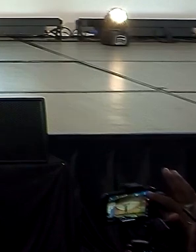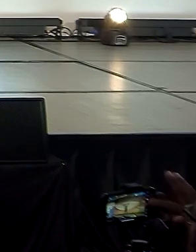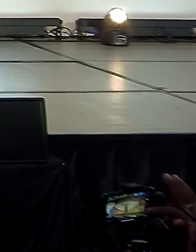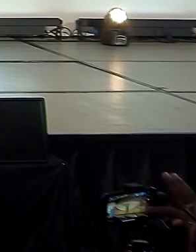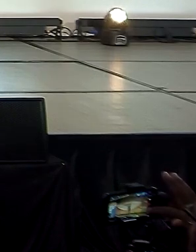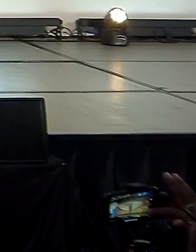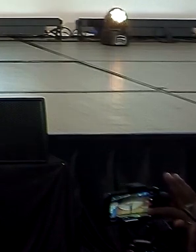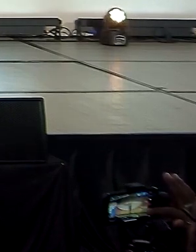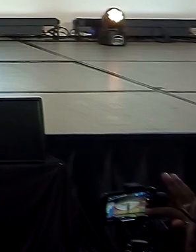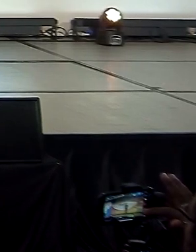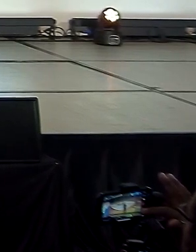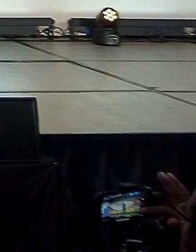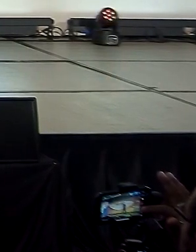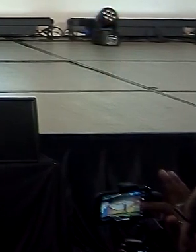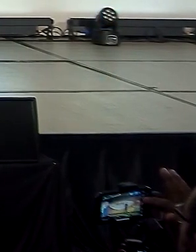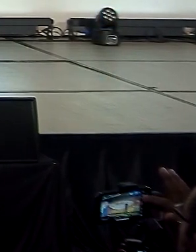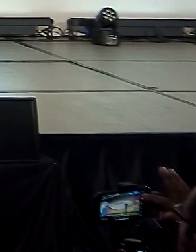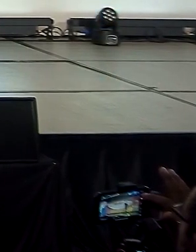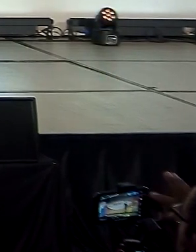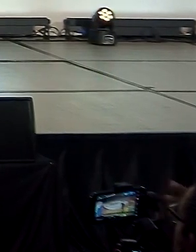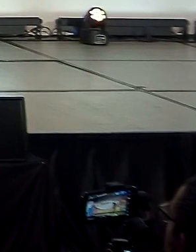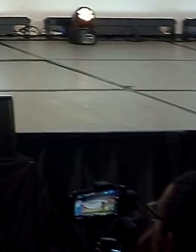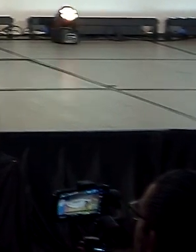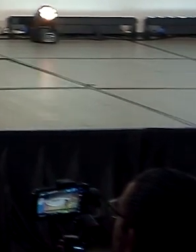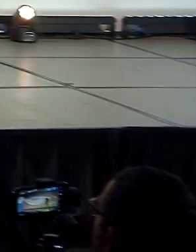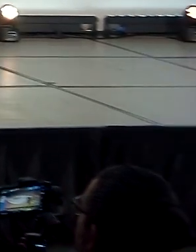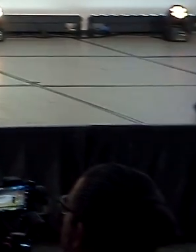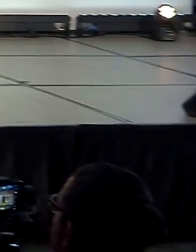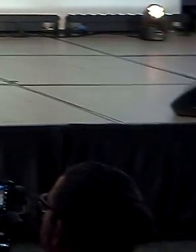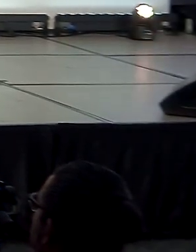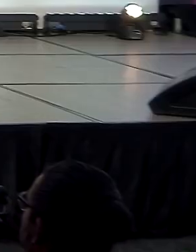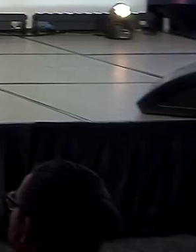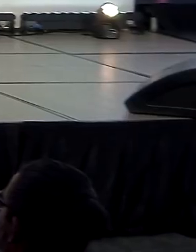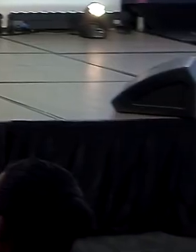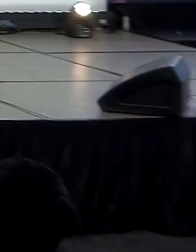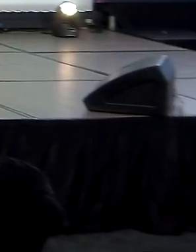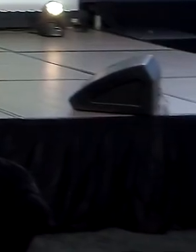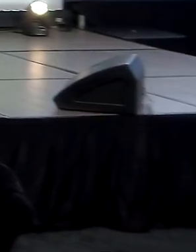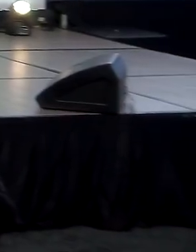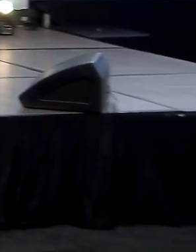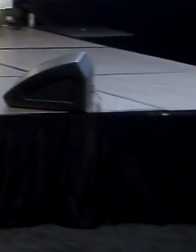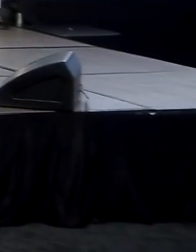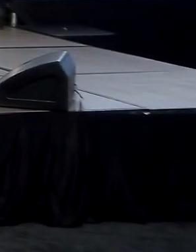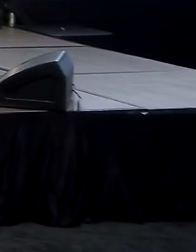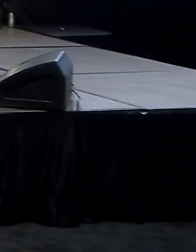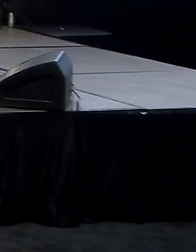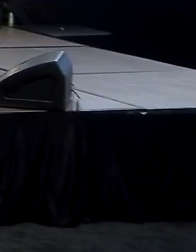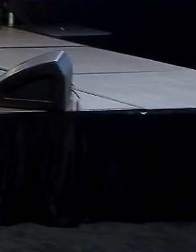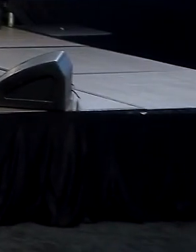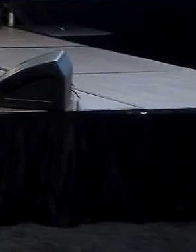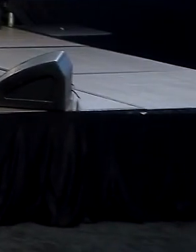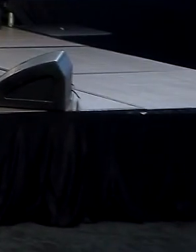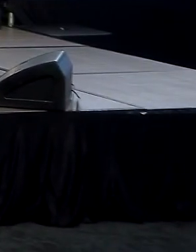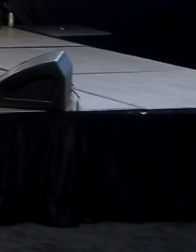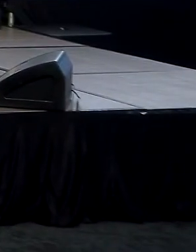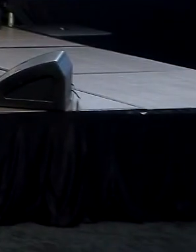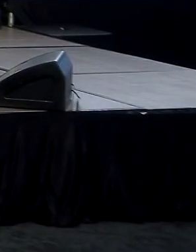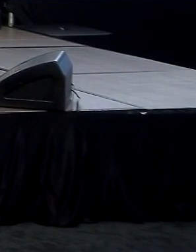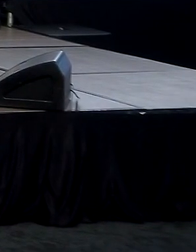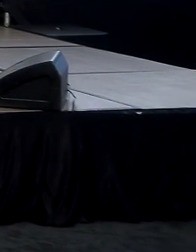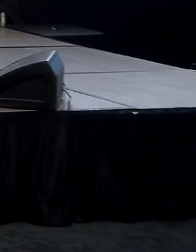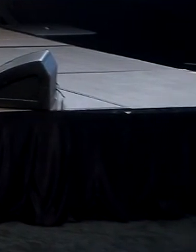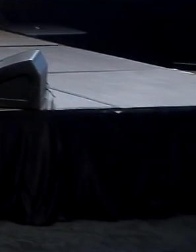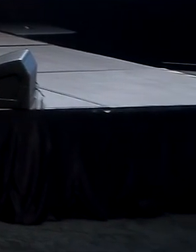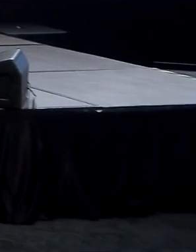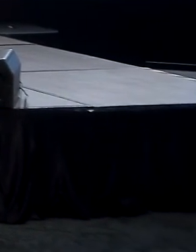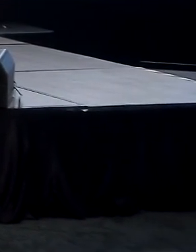Entonces, es un caso excelente, porque ahí es un sistema de AI. ¿Dónde está Caro? Se me perdió. Acá está Caro. Un sistema de